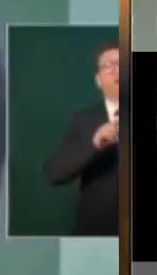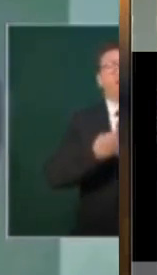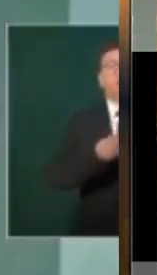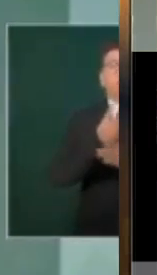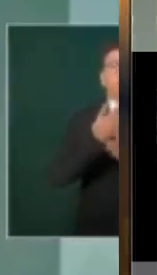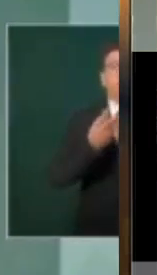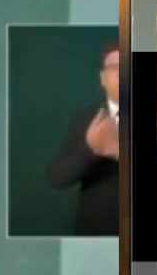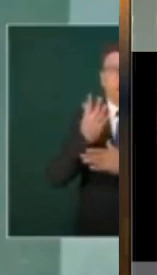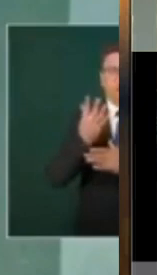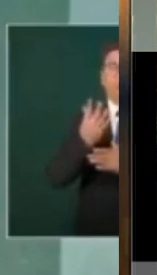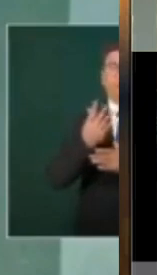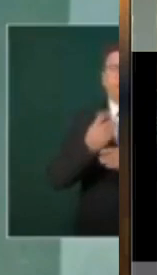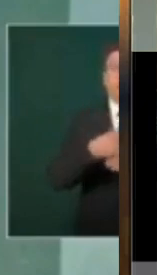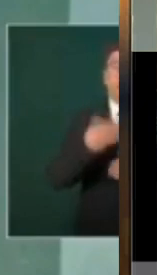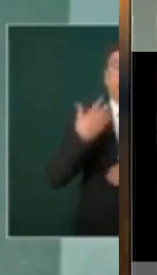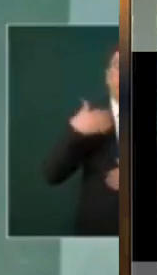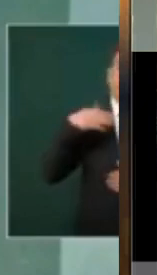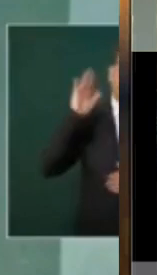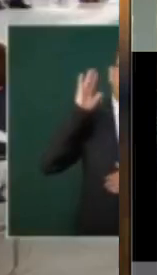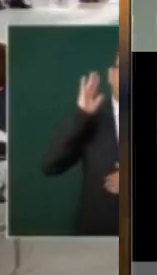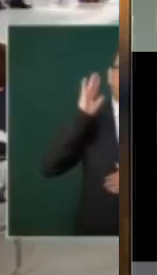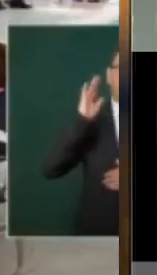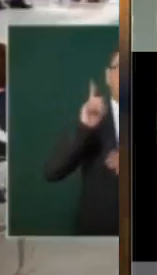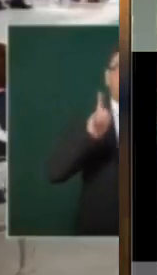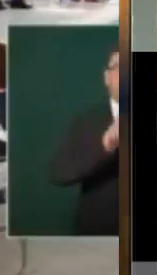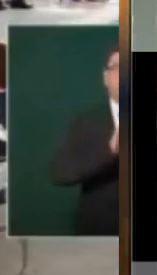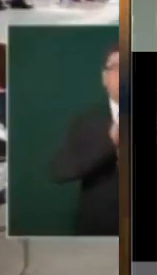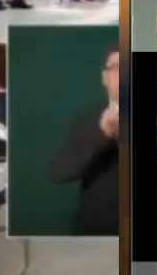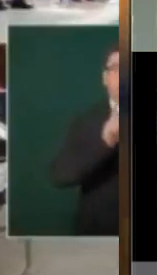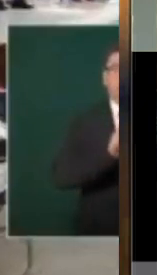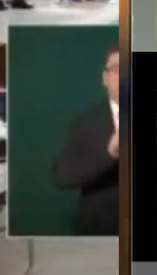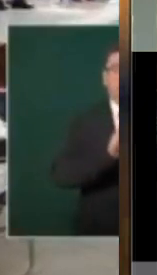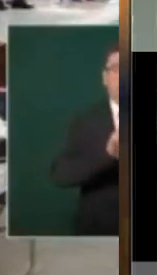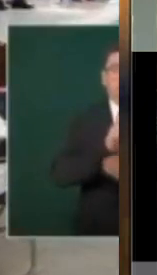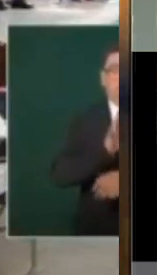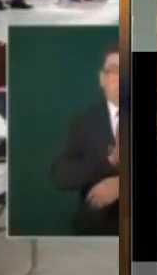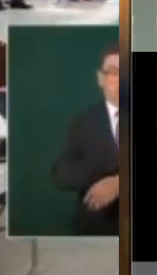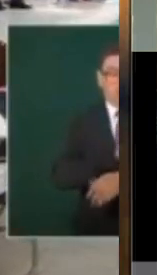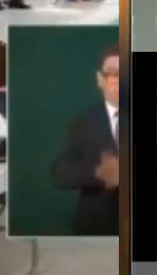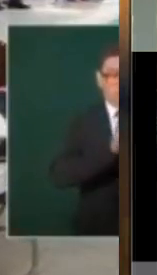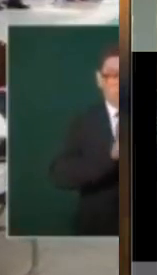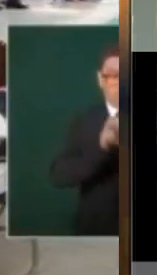Cuando se aprobó esa reforma energética